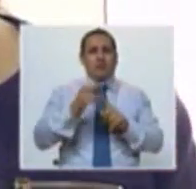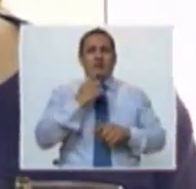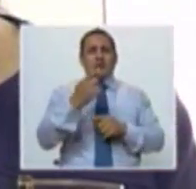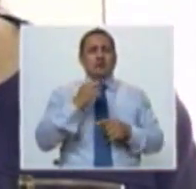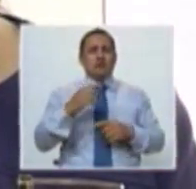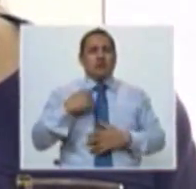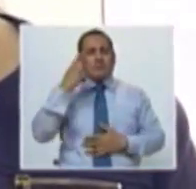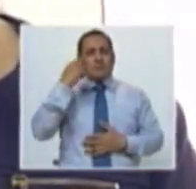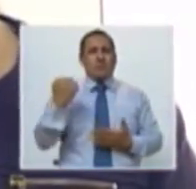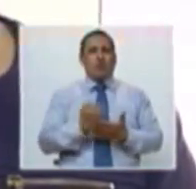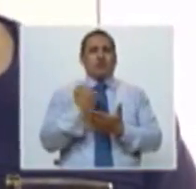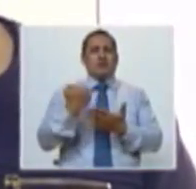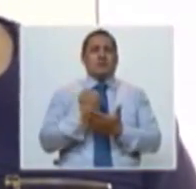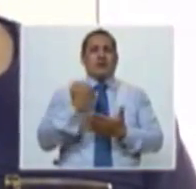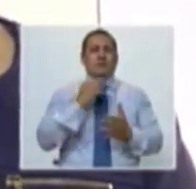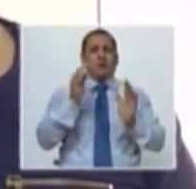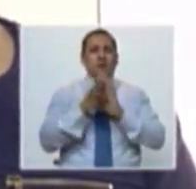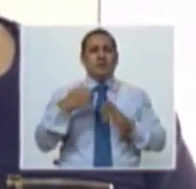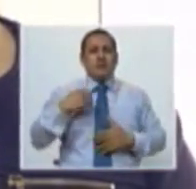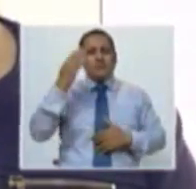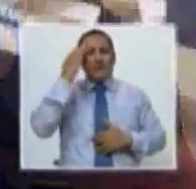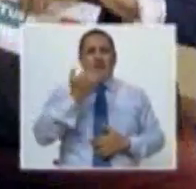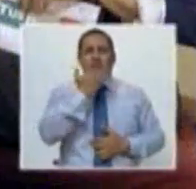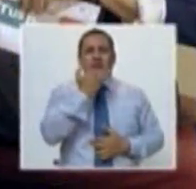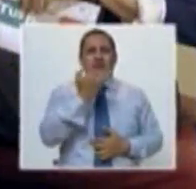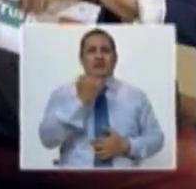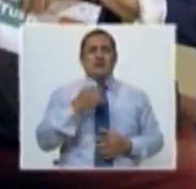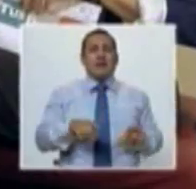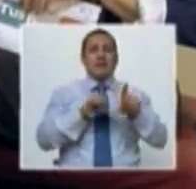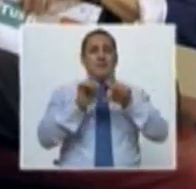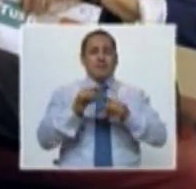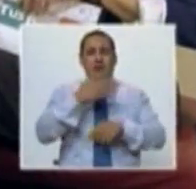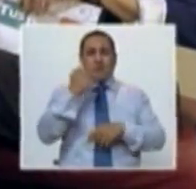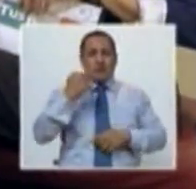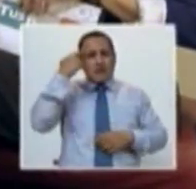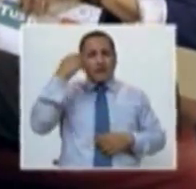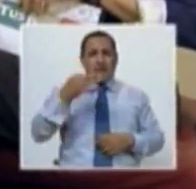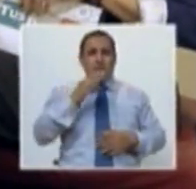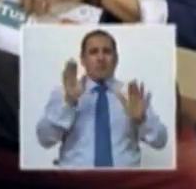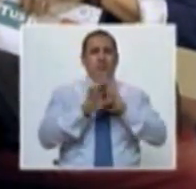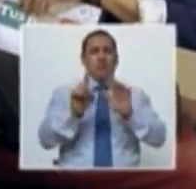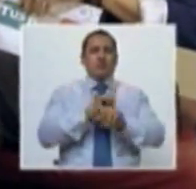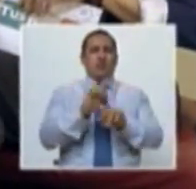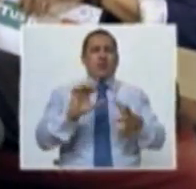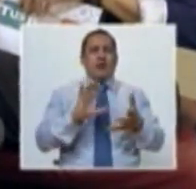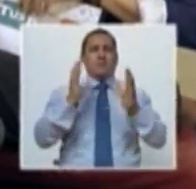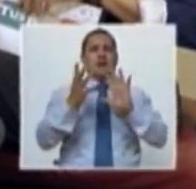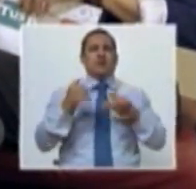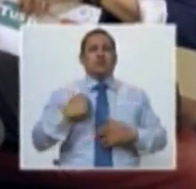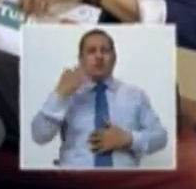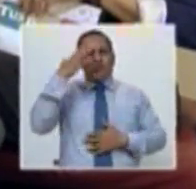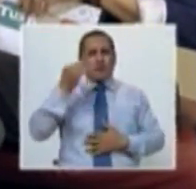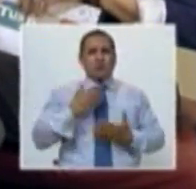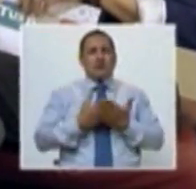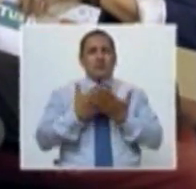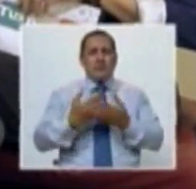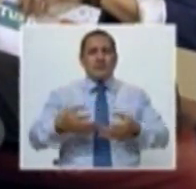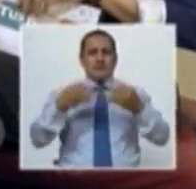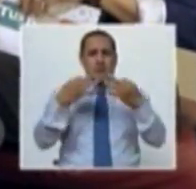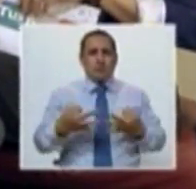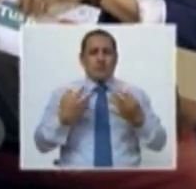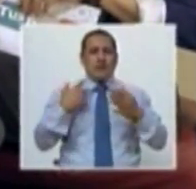imposible saber qué es lo que puede estar pasando. Entonces, la presunción de que no haya cambiado, creo que es argumento suficiente